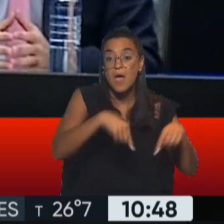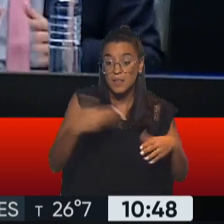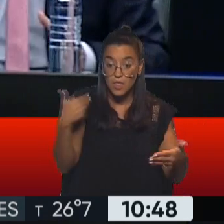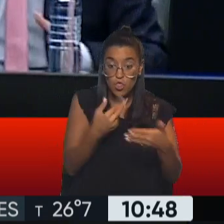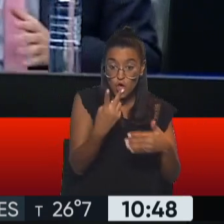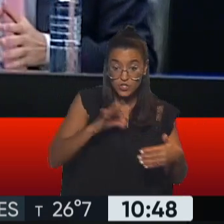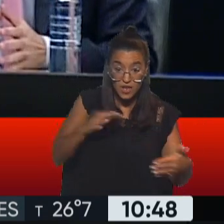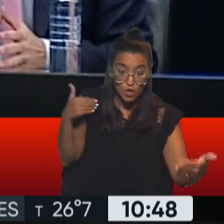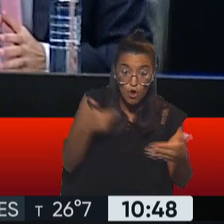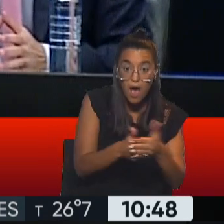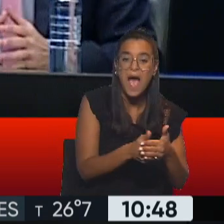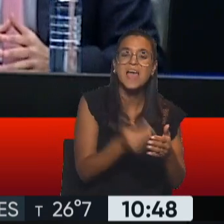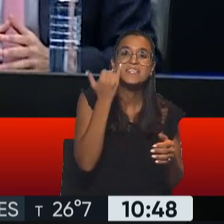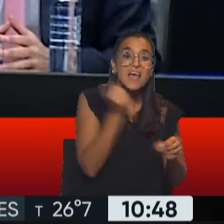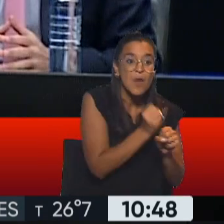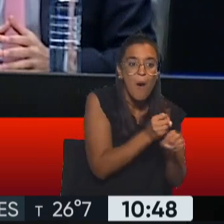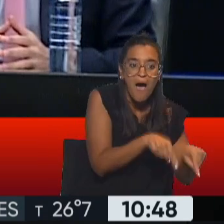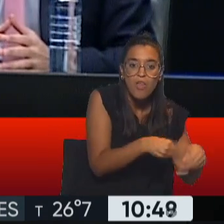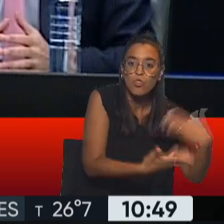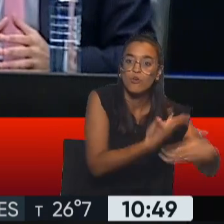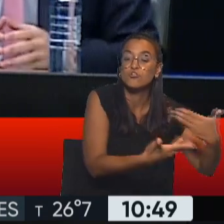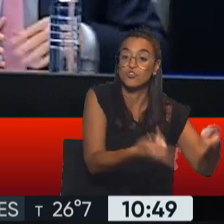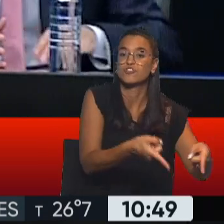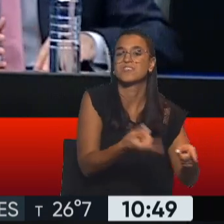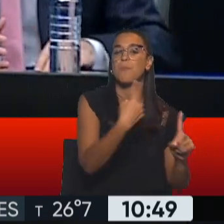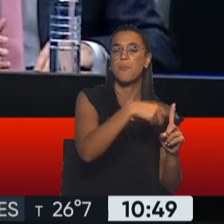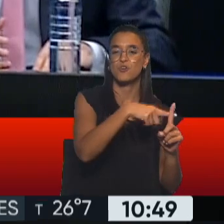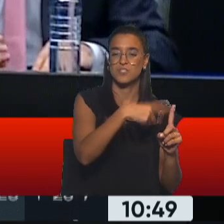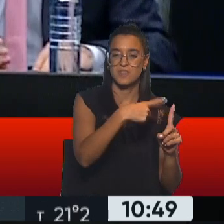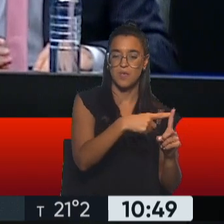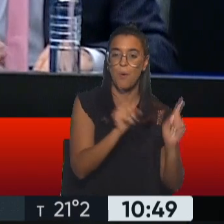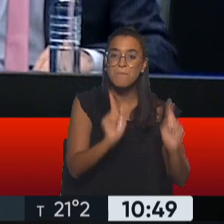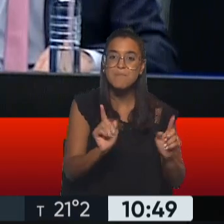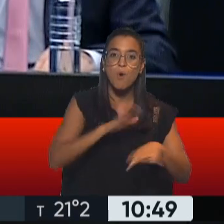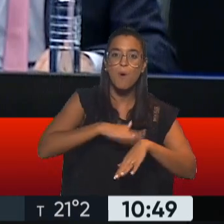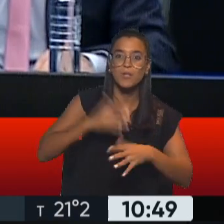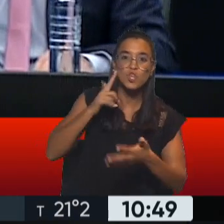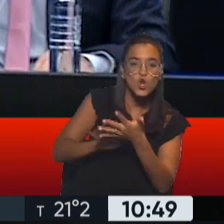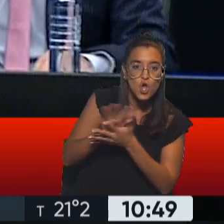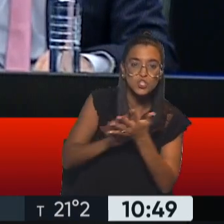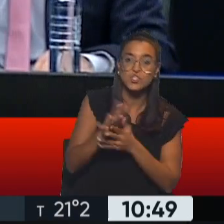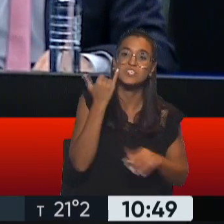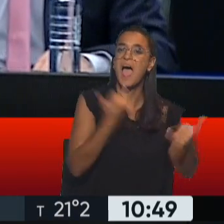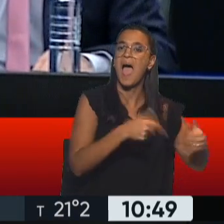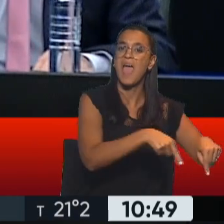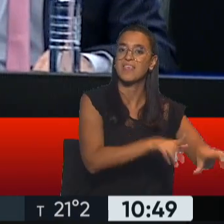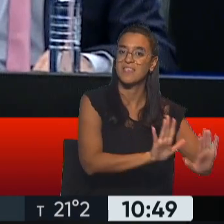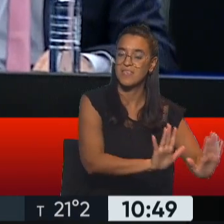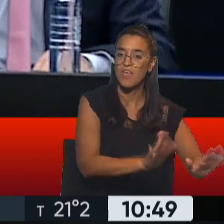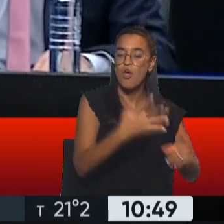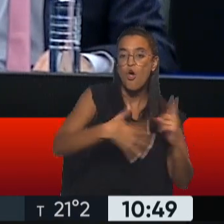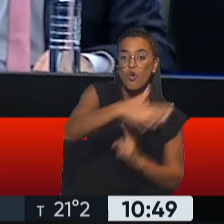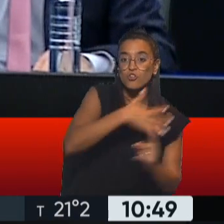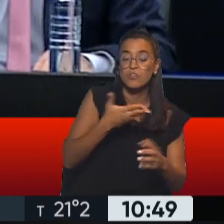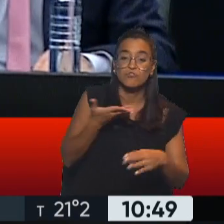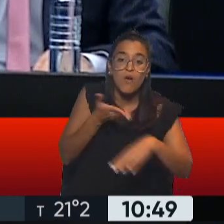últimos 2 años es algo que nos puso en condiciones más positivas a la hora de las negociaciones, justamente porque en un contexto en el que aún no